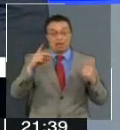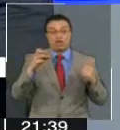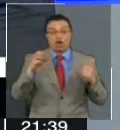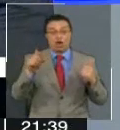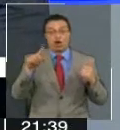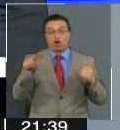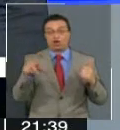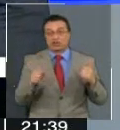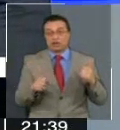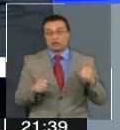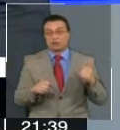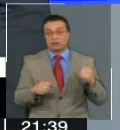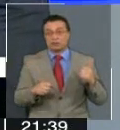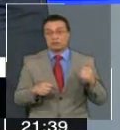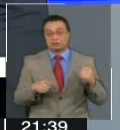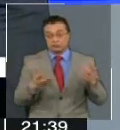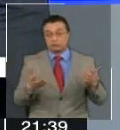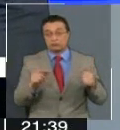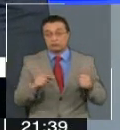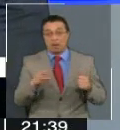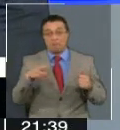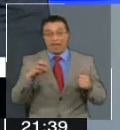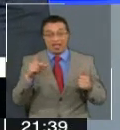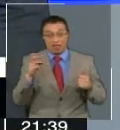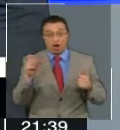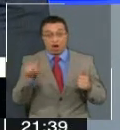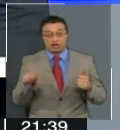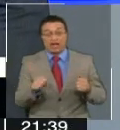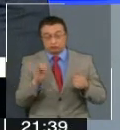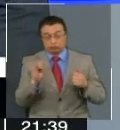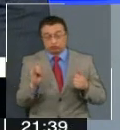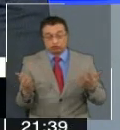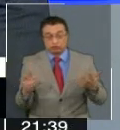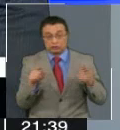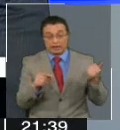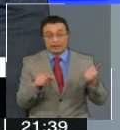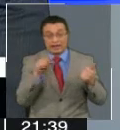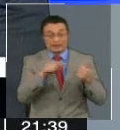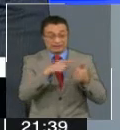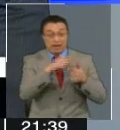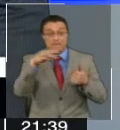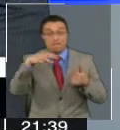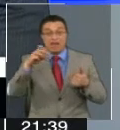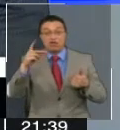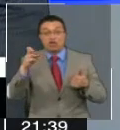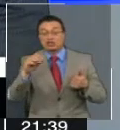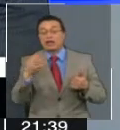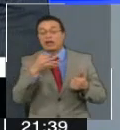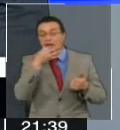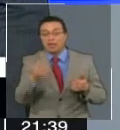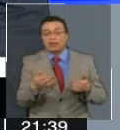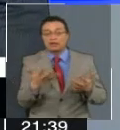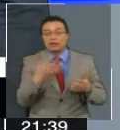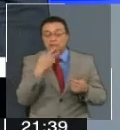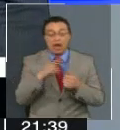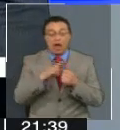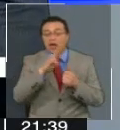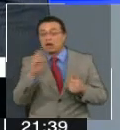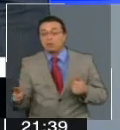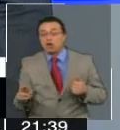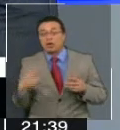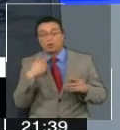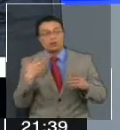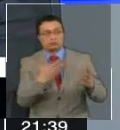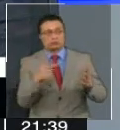Contralor. ¿Ramiro Mendoza? Así es. ¿Y le dijo que Ramiro Mendoza qué había sostenido? ¿Qué le había respondido frente a